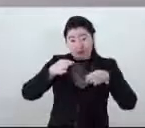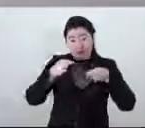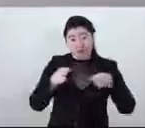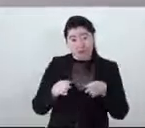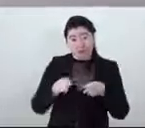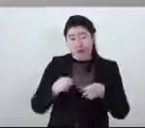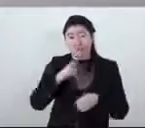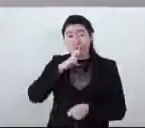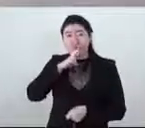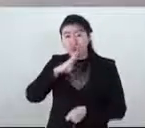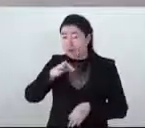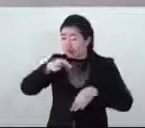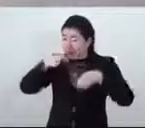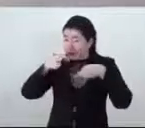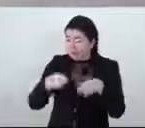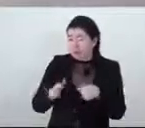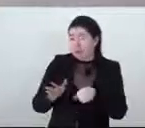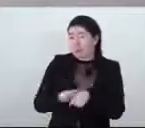finales.